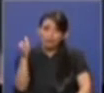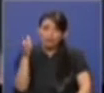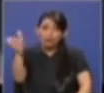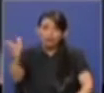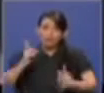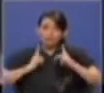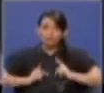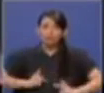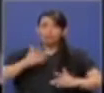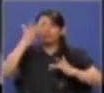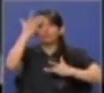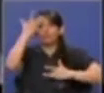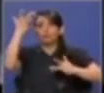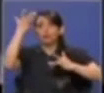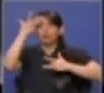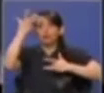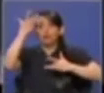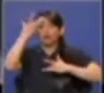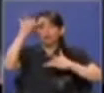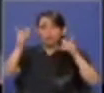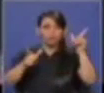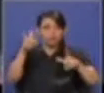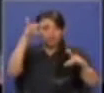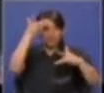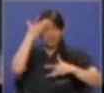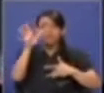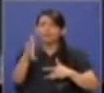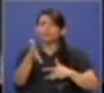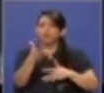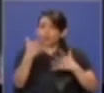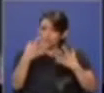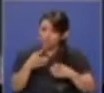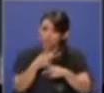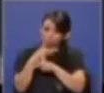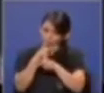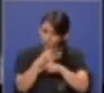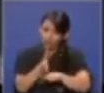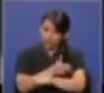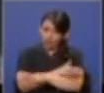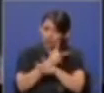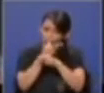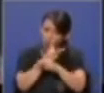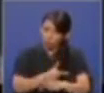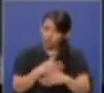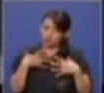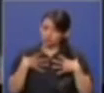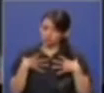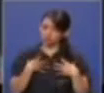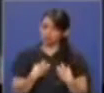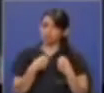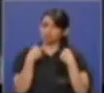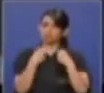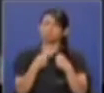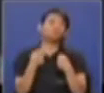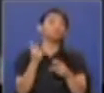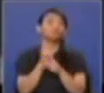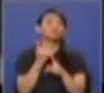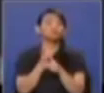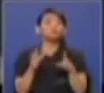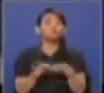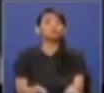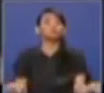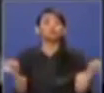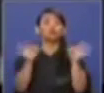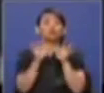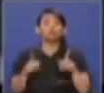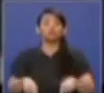espera más grandes porque tenemos la población más enferma. Queremos tener la población más sana, y para eso es importante que pensemos